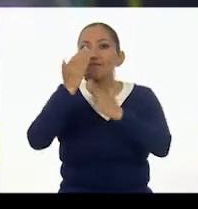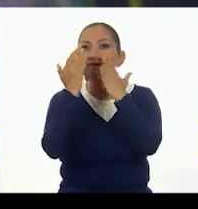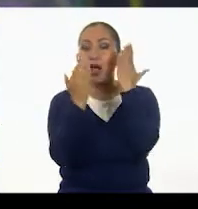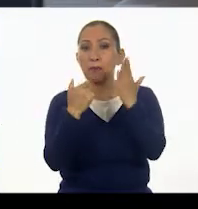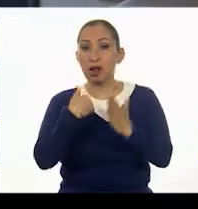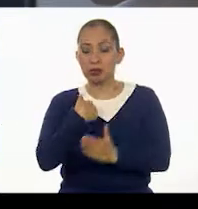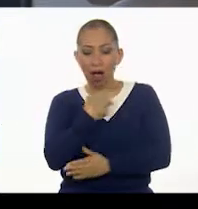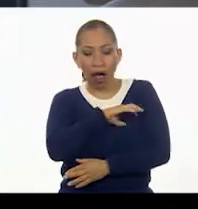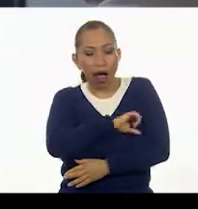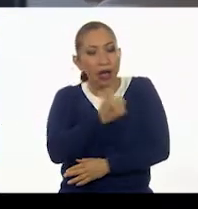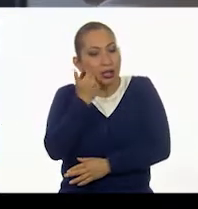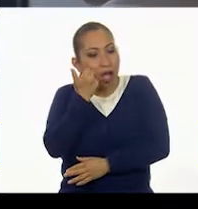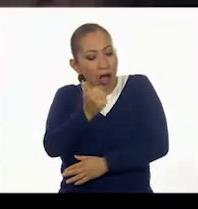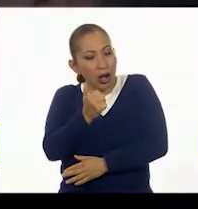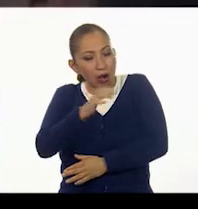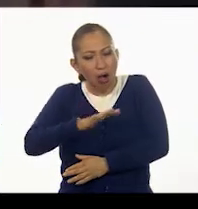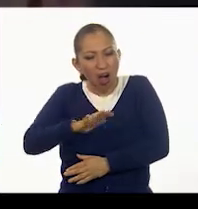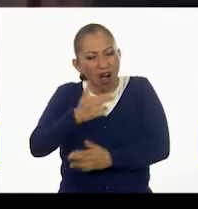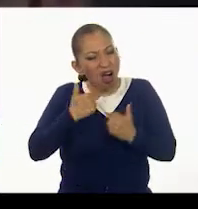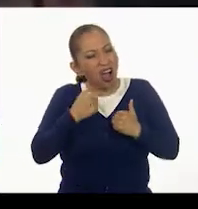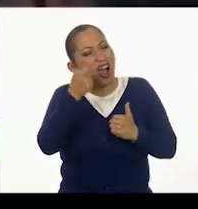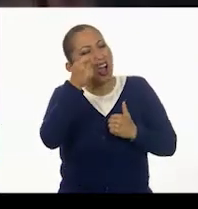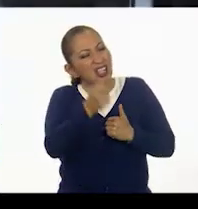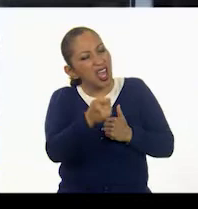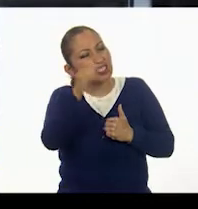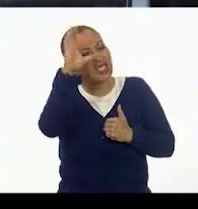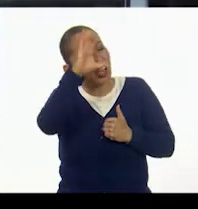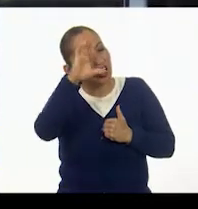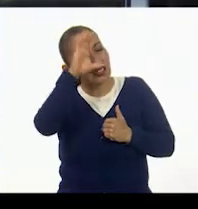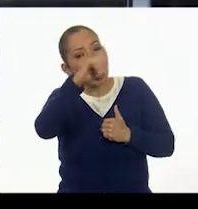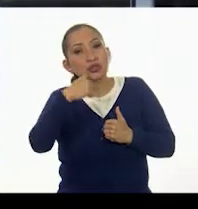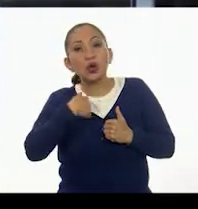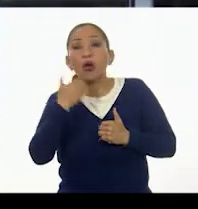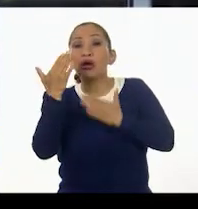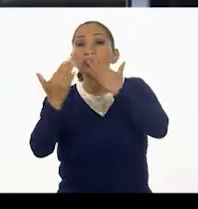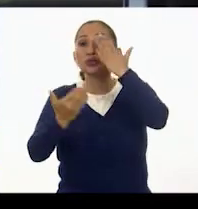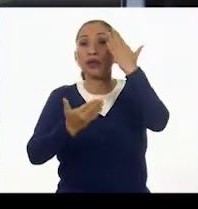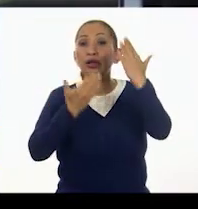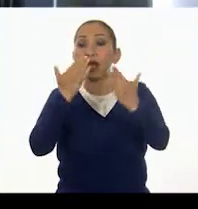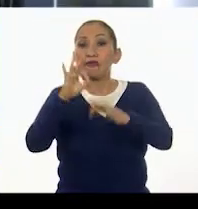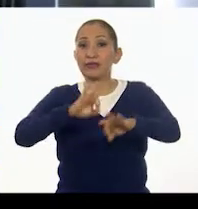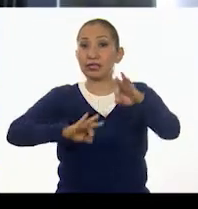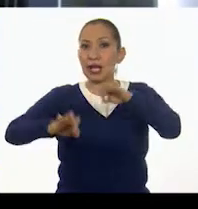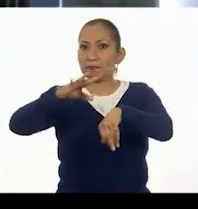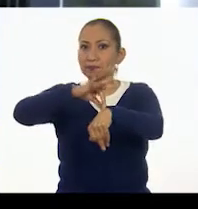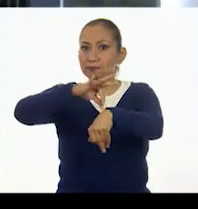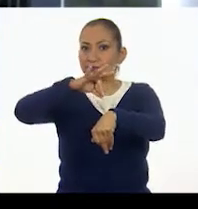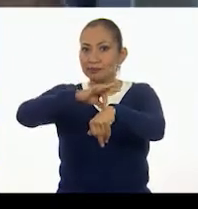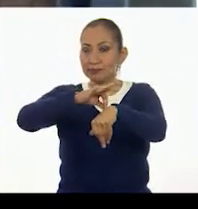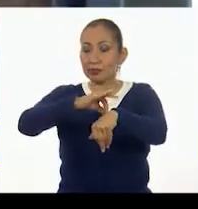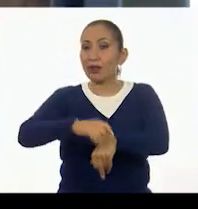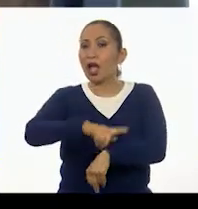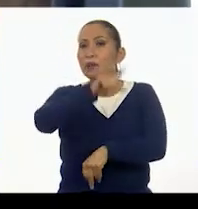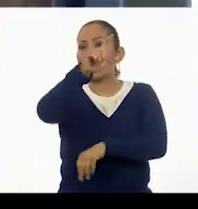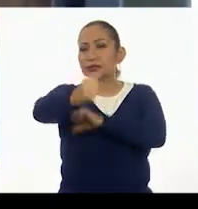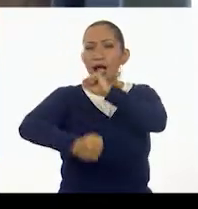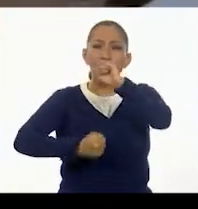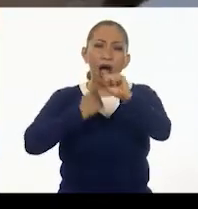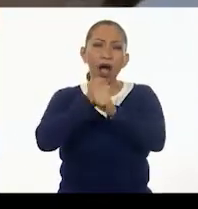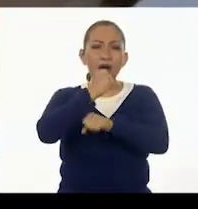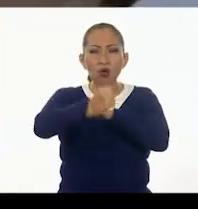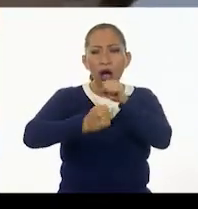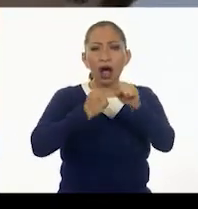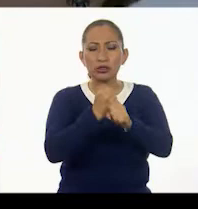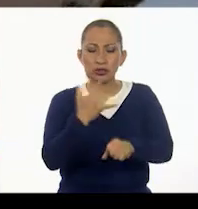mis ganas de conectar con el lado humano de la ciencia lo que me llevó a estudiar física médica. Después de muchos años,